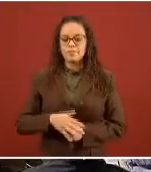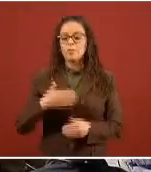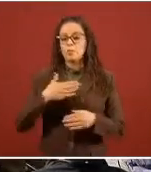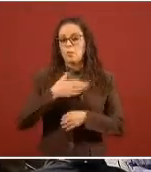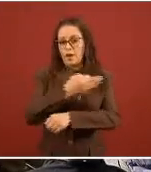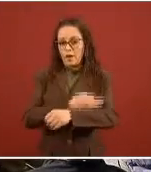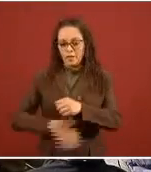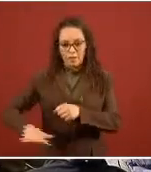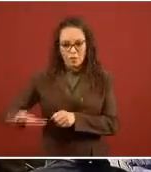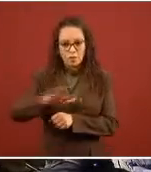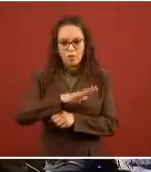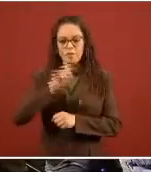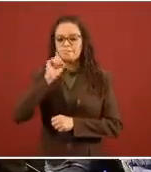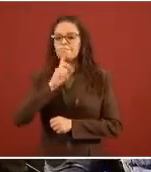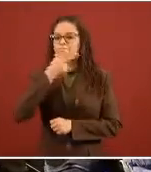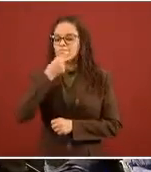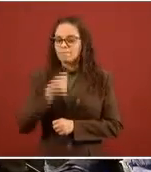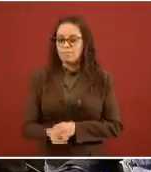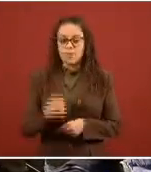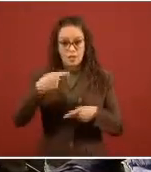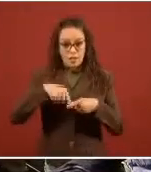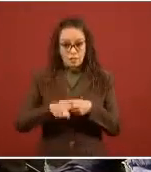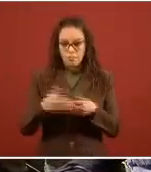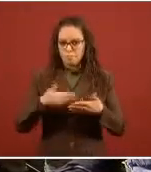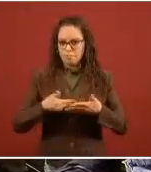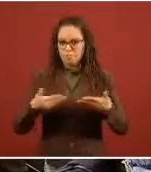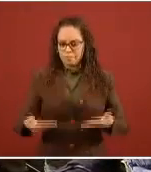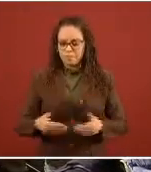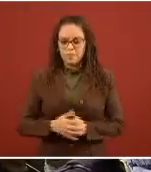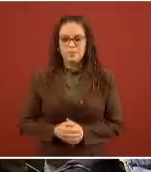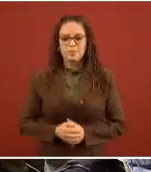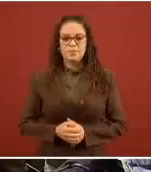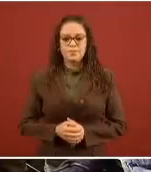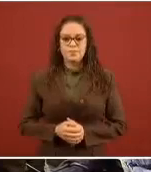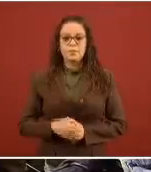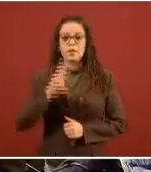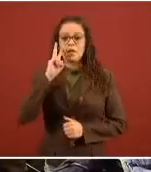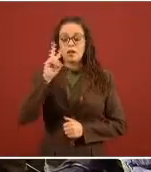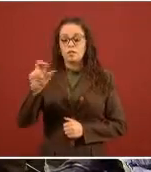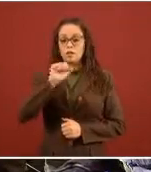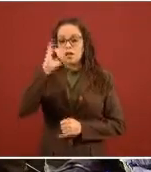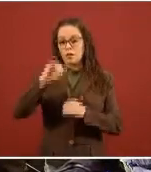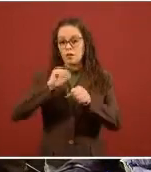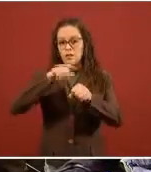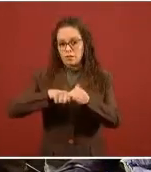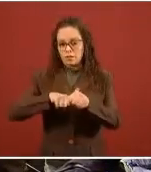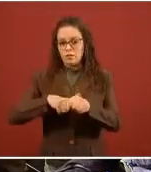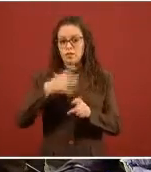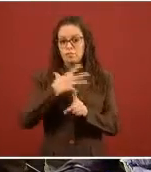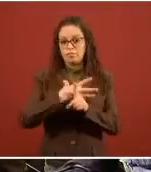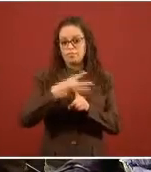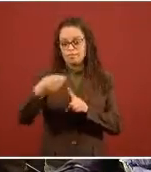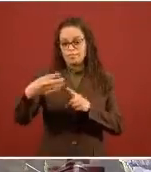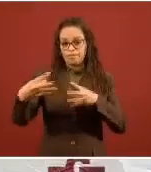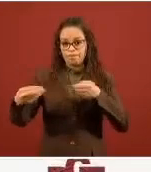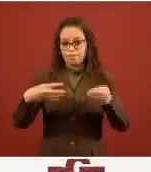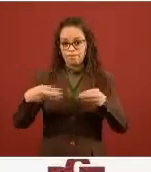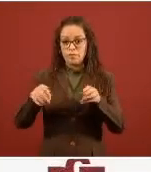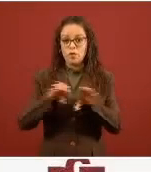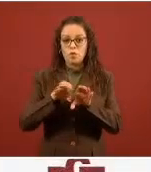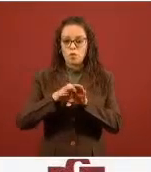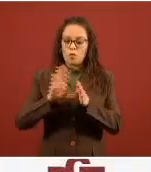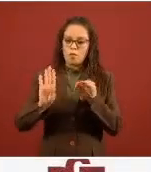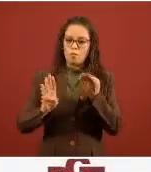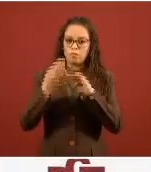todos. Iniciamos con nuestro panorama internacional de cómo se está comportando la pandemia a